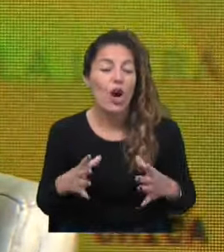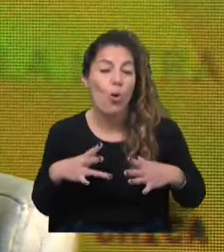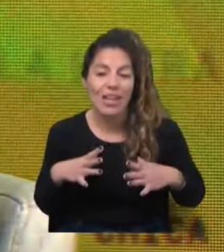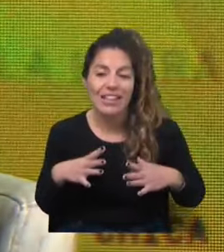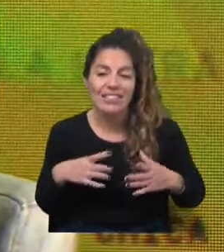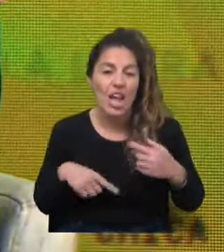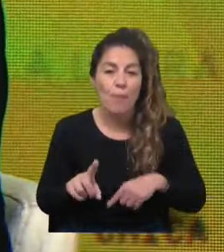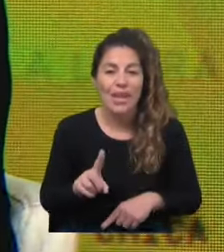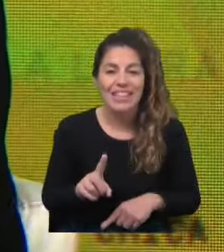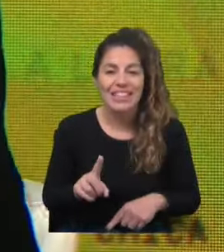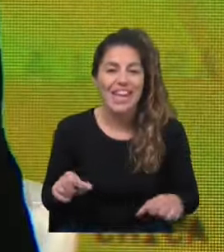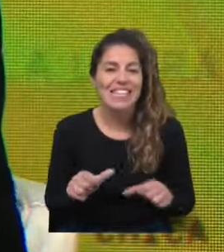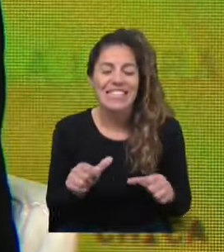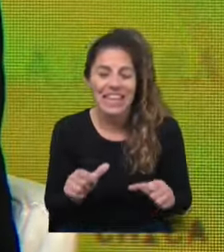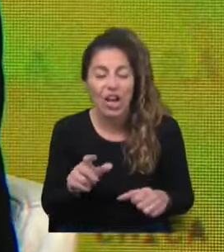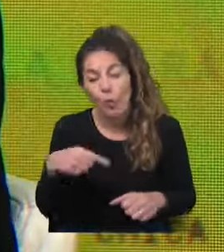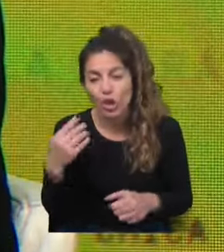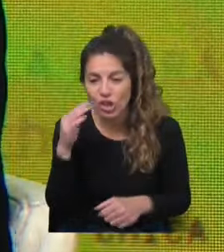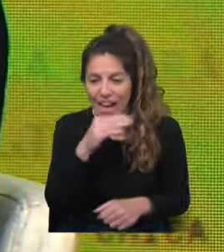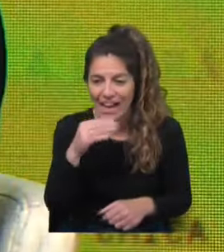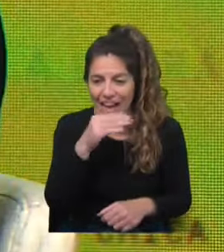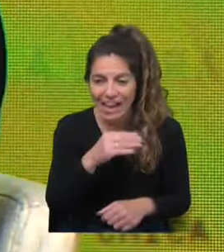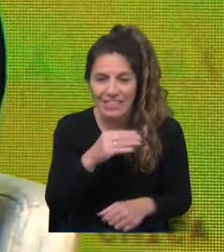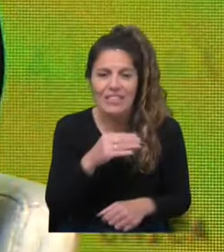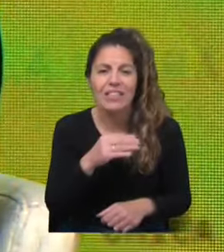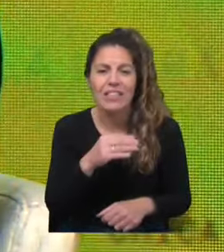vez de hacerle como en otras cajas